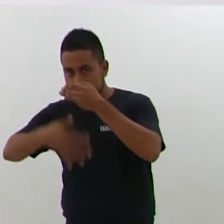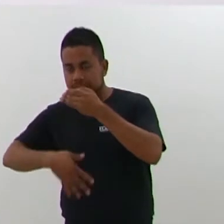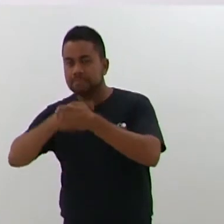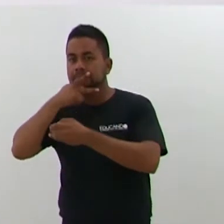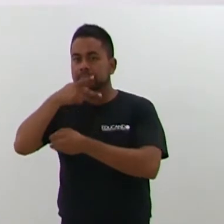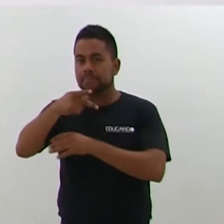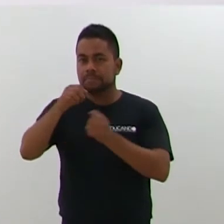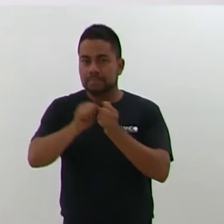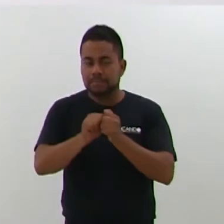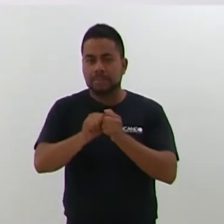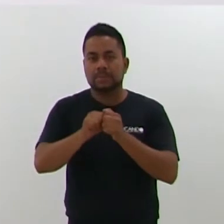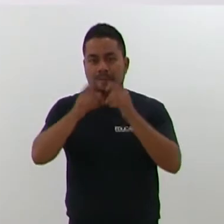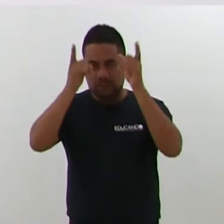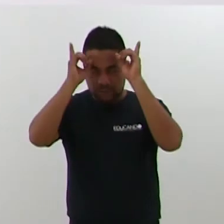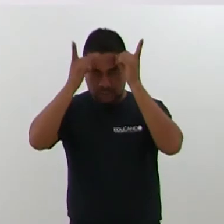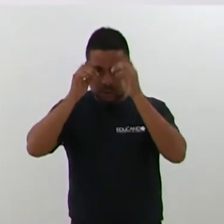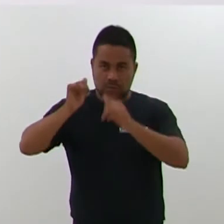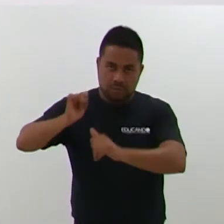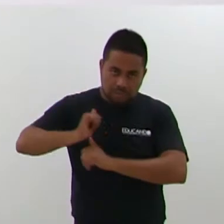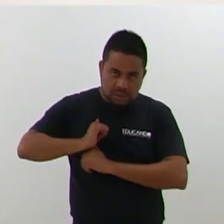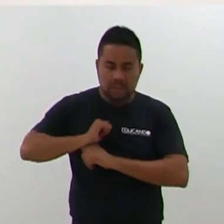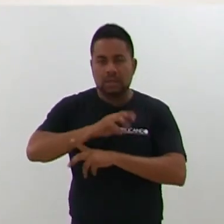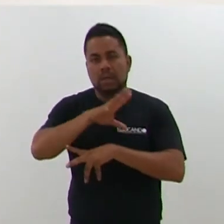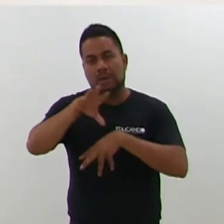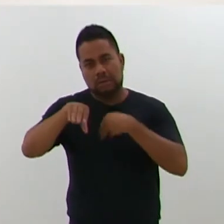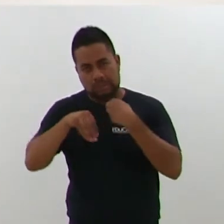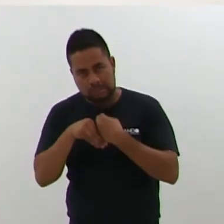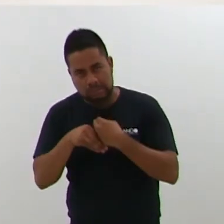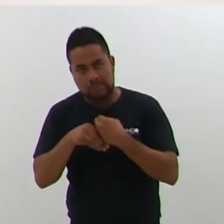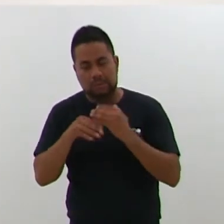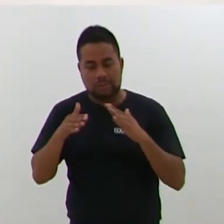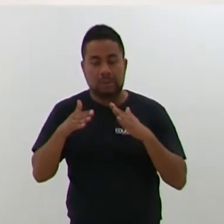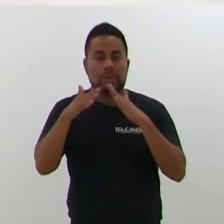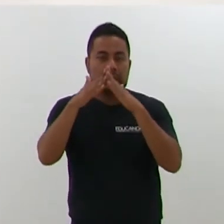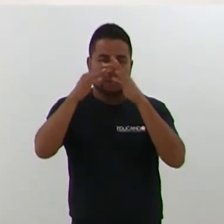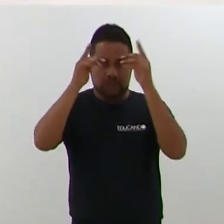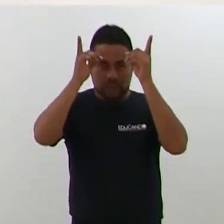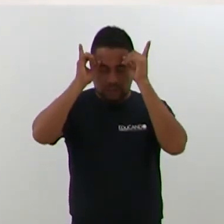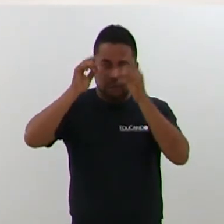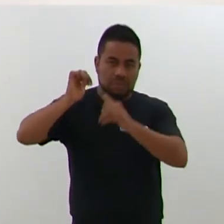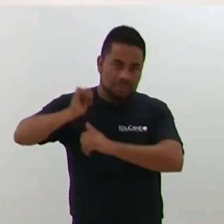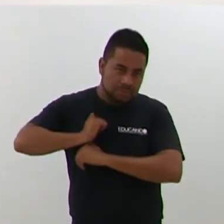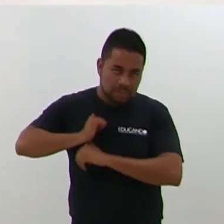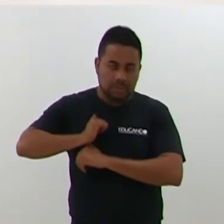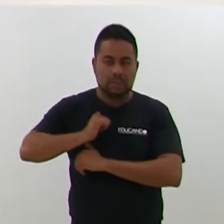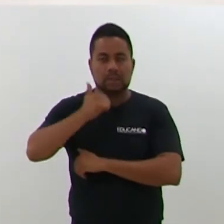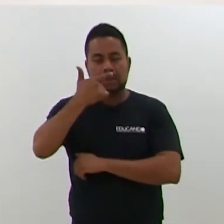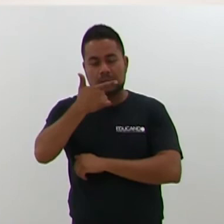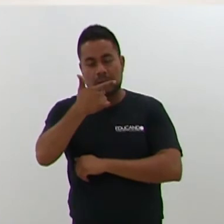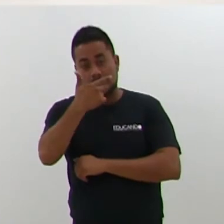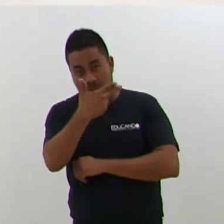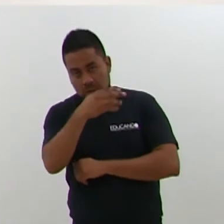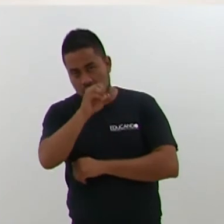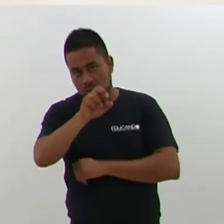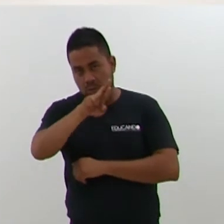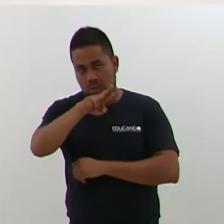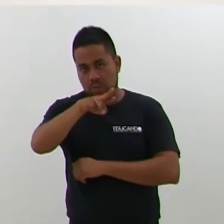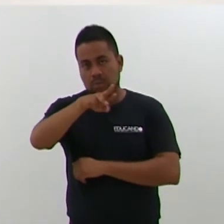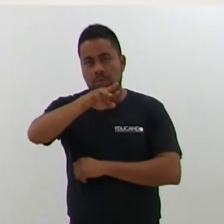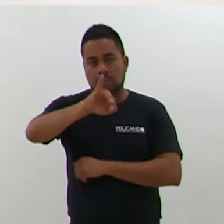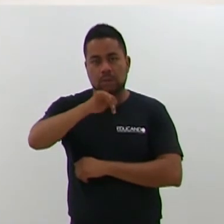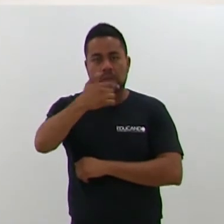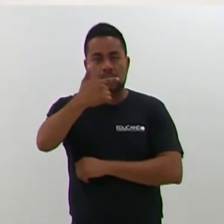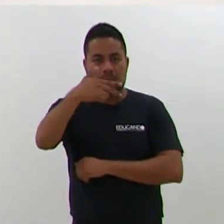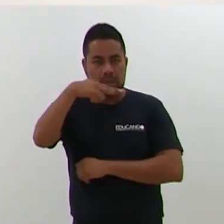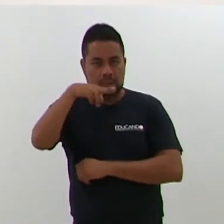de hormiga, hormiguero, hormiguear, hormigueo, son palabras que tienen que llevar